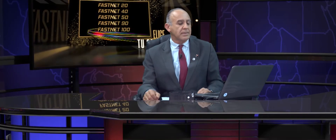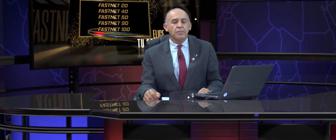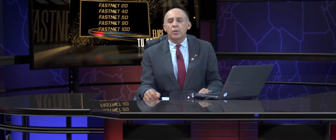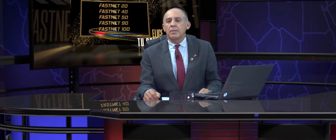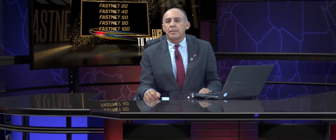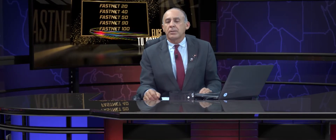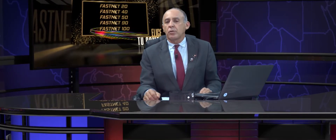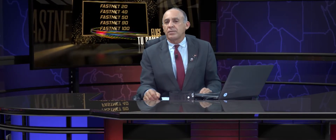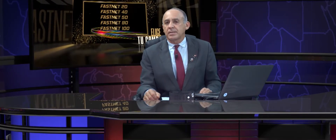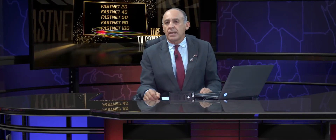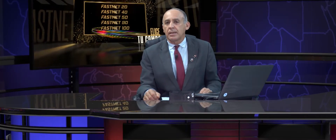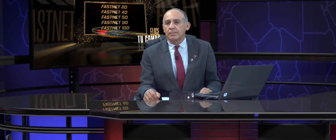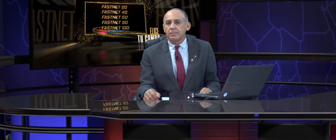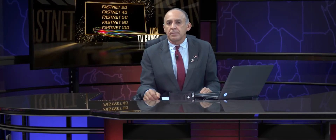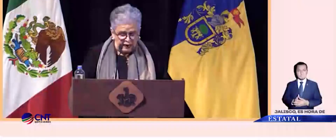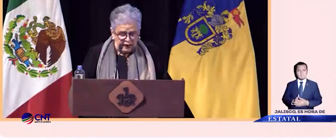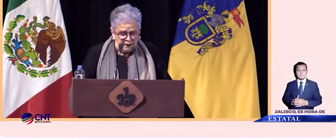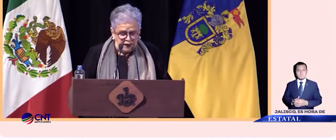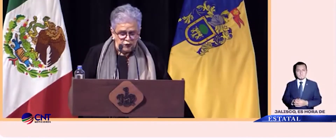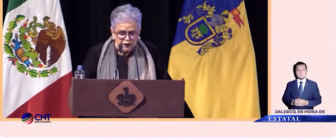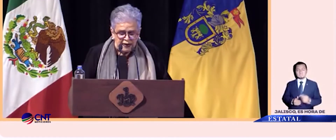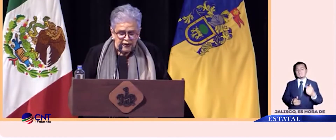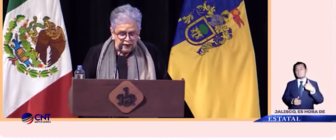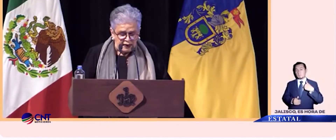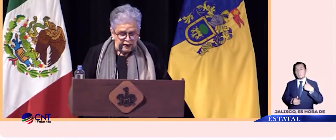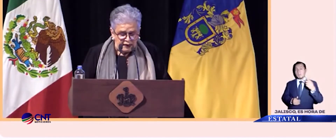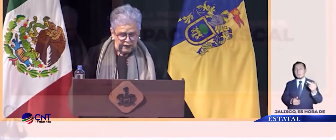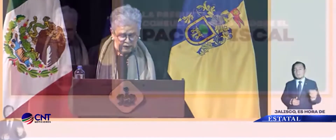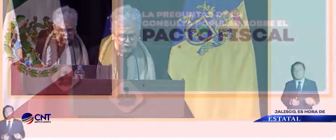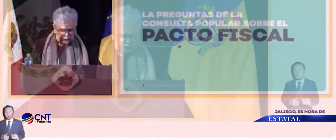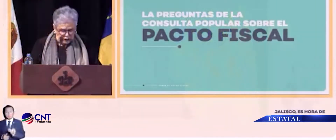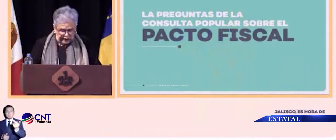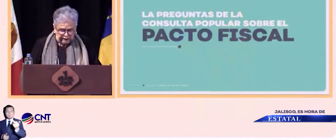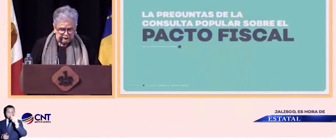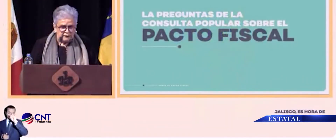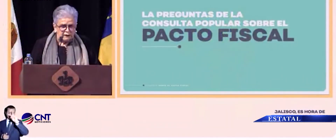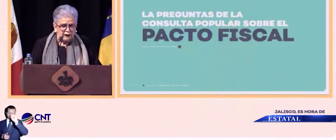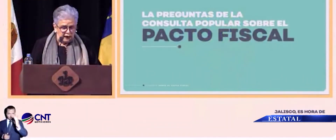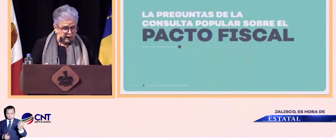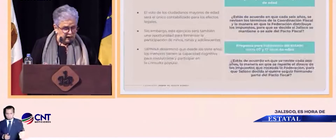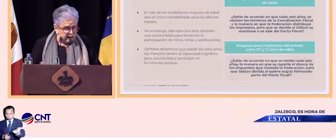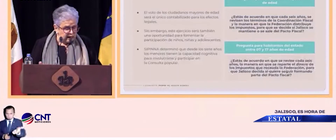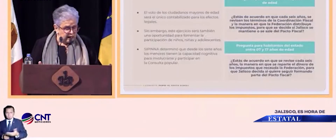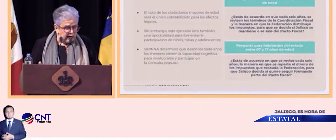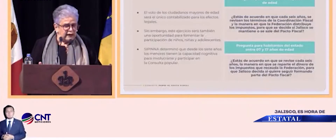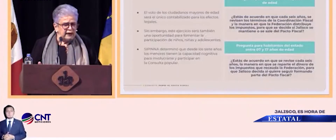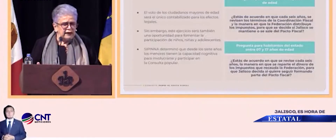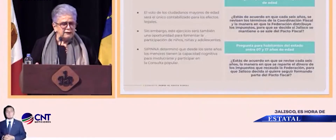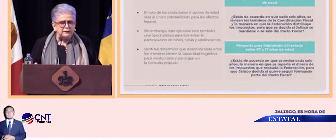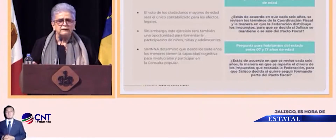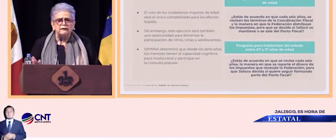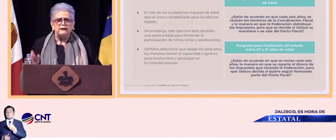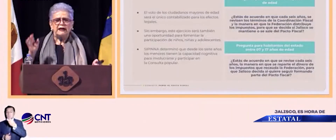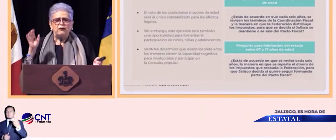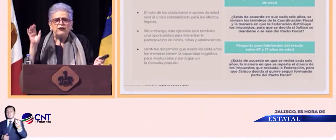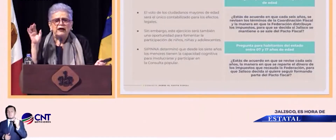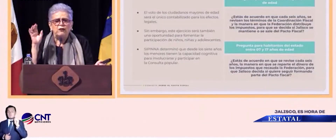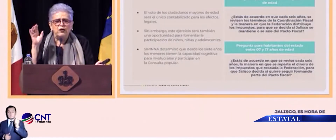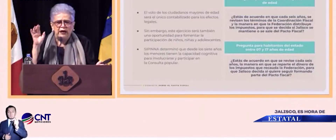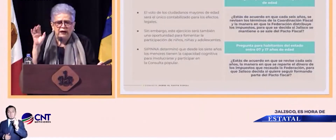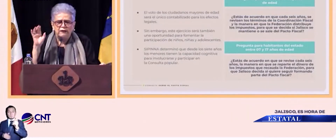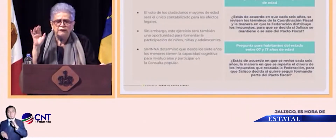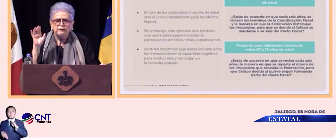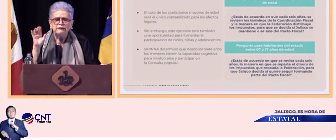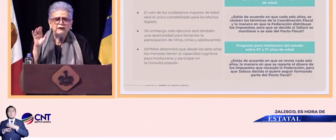se hacen por el pacto fiscal. La pregunta de la consulta. Aquí queremos dejar